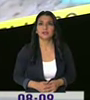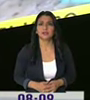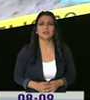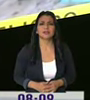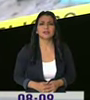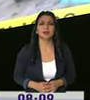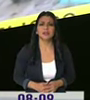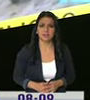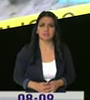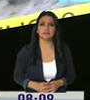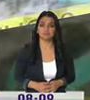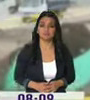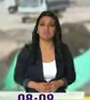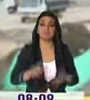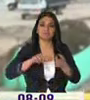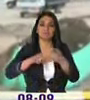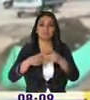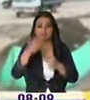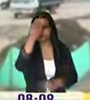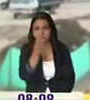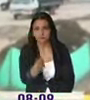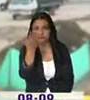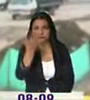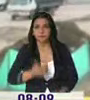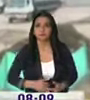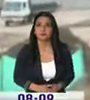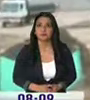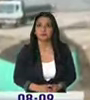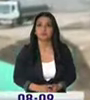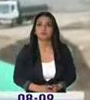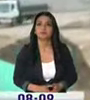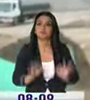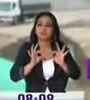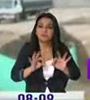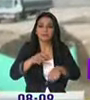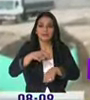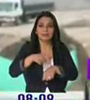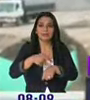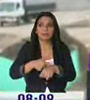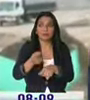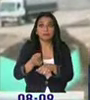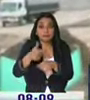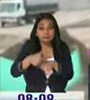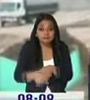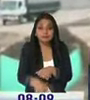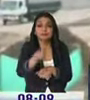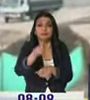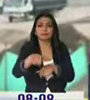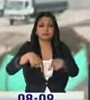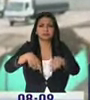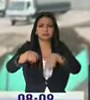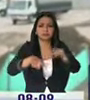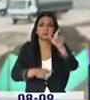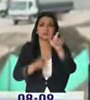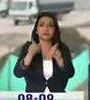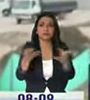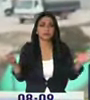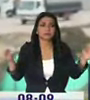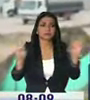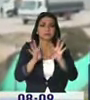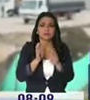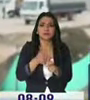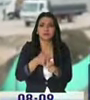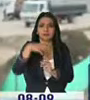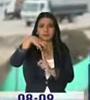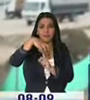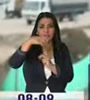Así es, Roberto. Amigos, un excelente día. Esto sobre todo efectivizará los tiempos de traslado de todas las personas que viven aquí en la